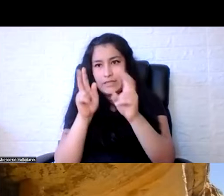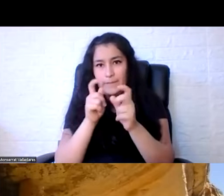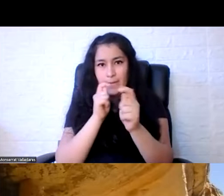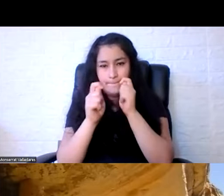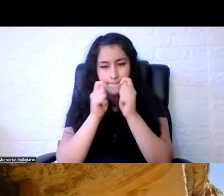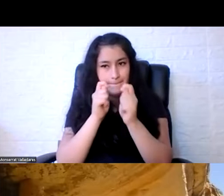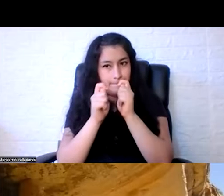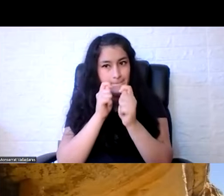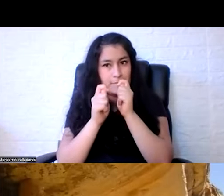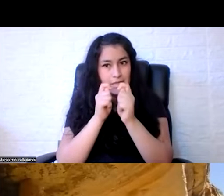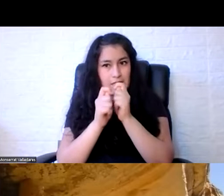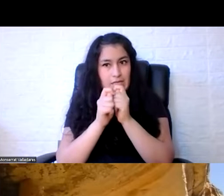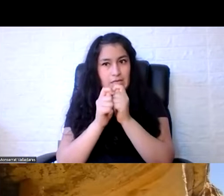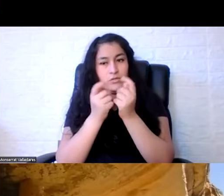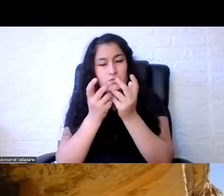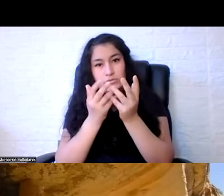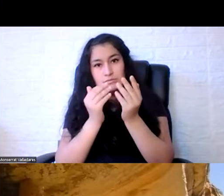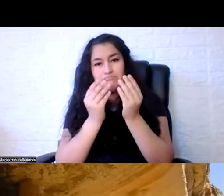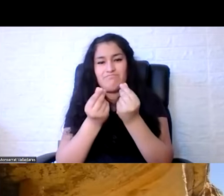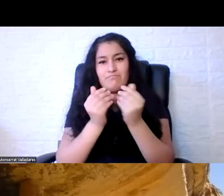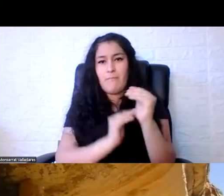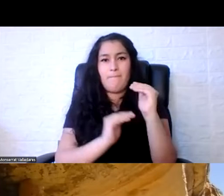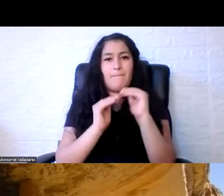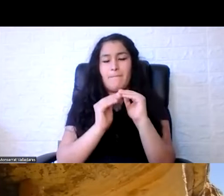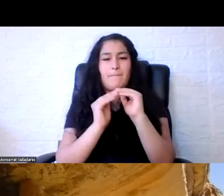peligro es igual, o sea, y el peligro